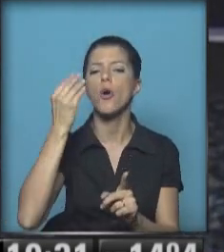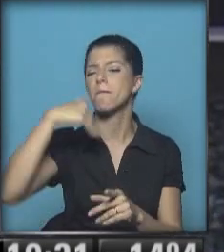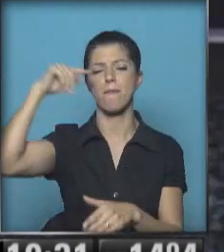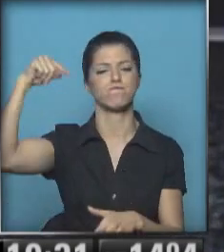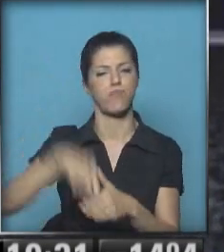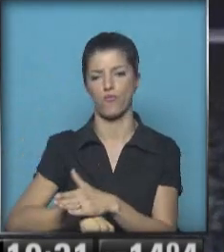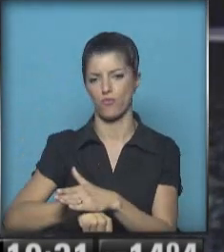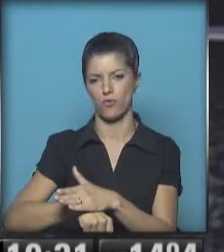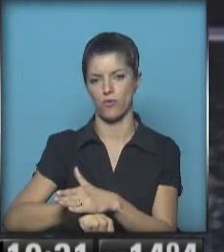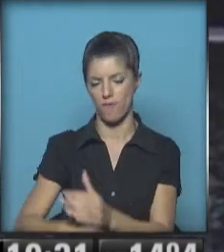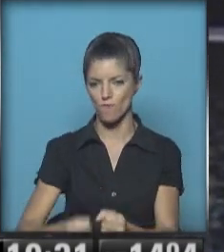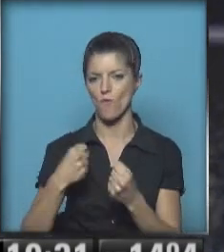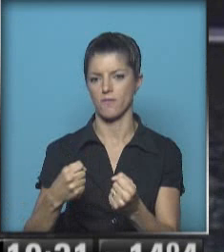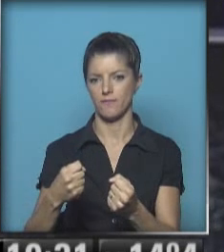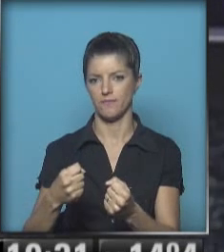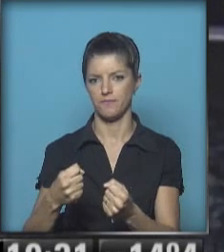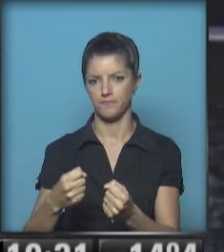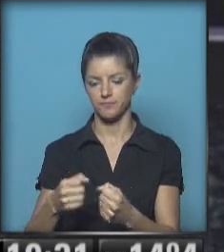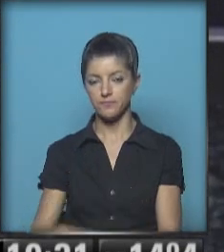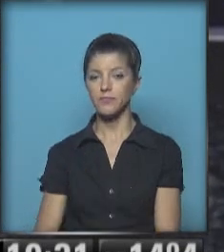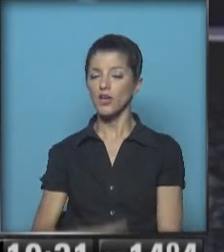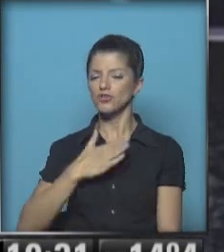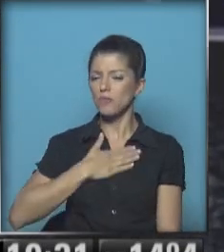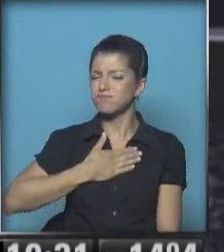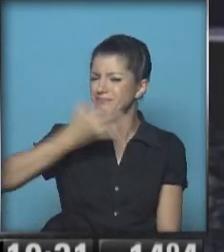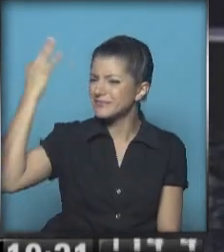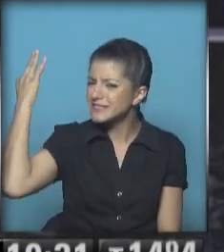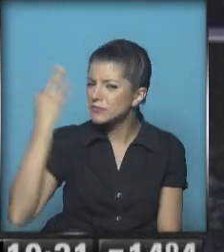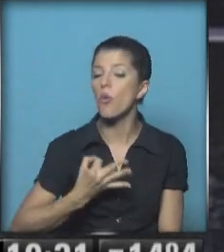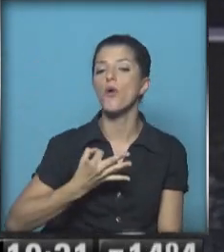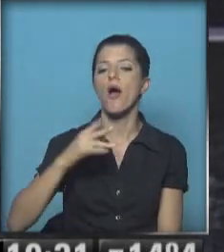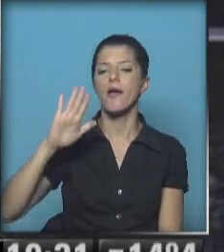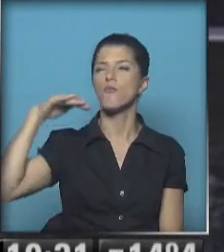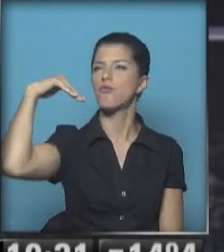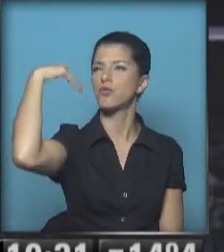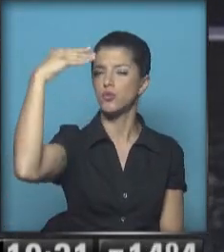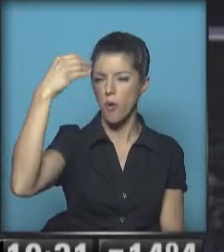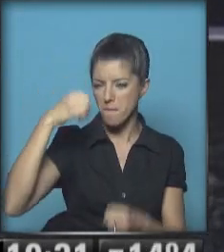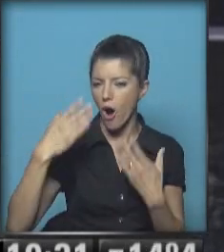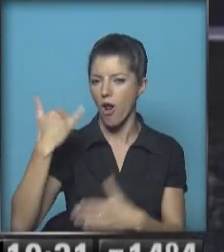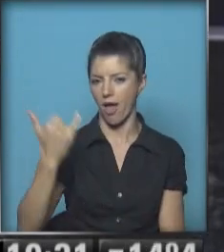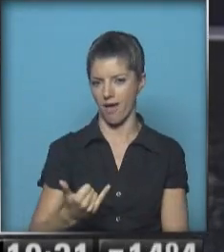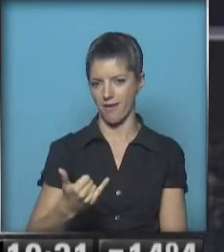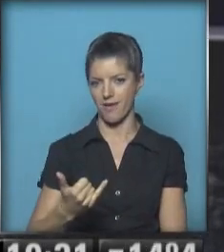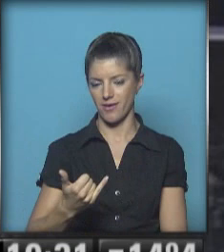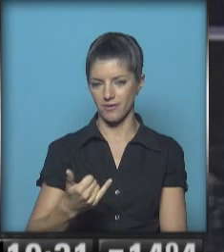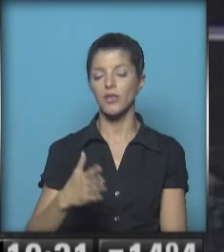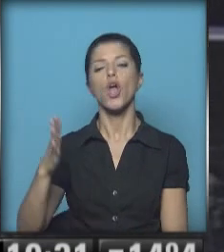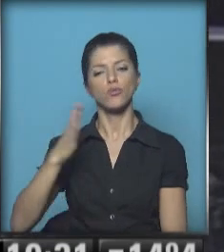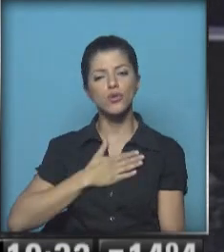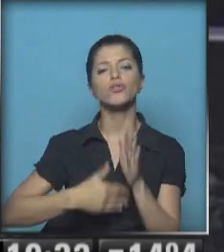todavía y más fuerte todavía. Yo no tengo duda de que tenemos un futuro venturoso. Hemos